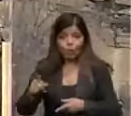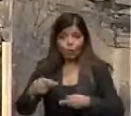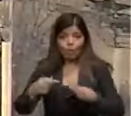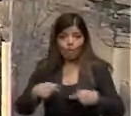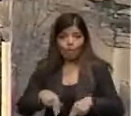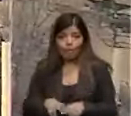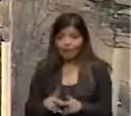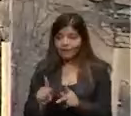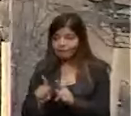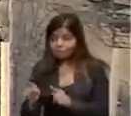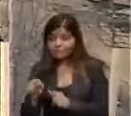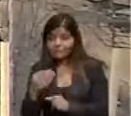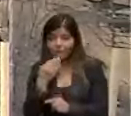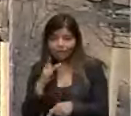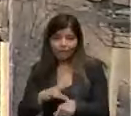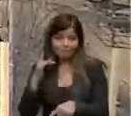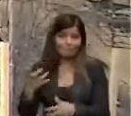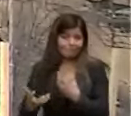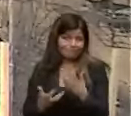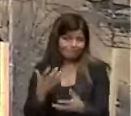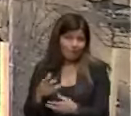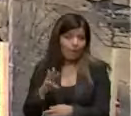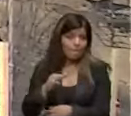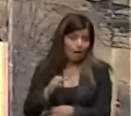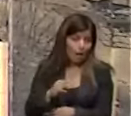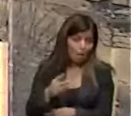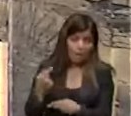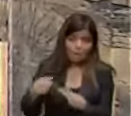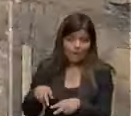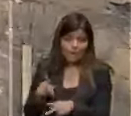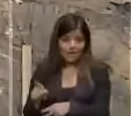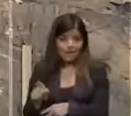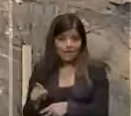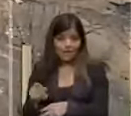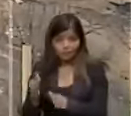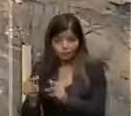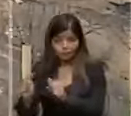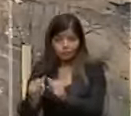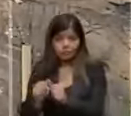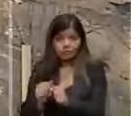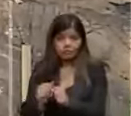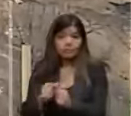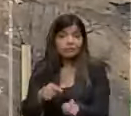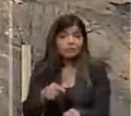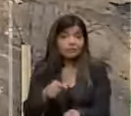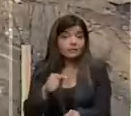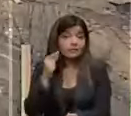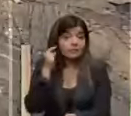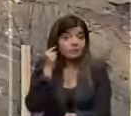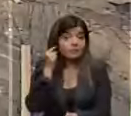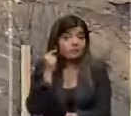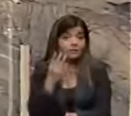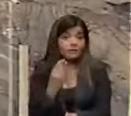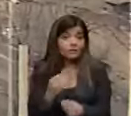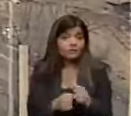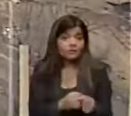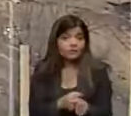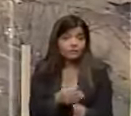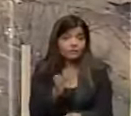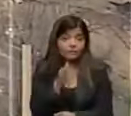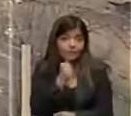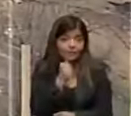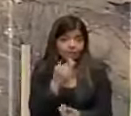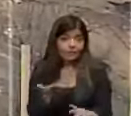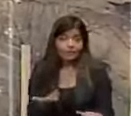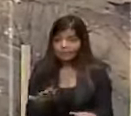un poco como a 5 o 20 pasos más allá. ¿Y Anastasia? Y eso. Y es que el cuerpo de una niña de